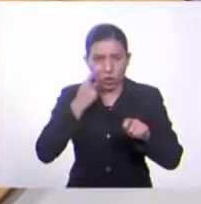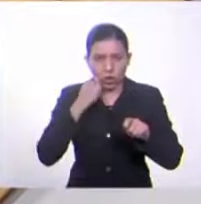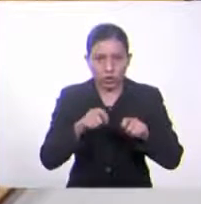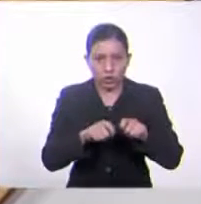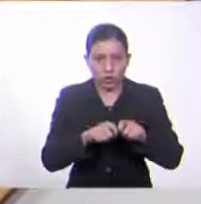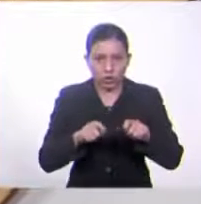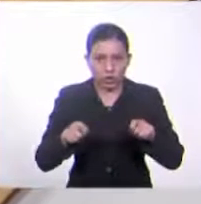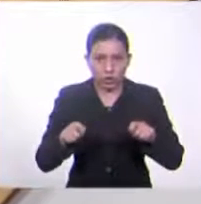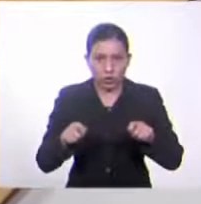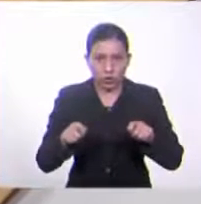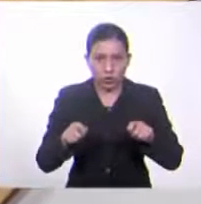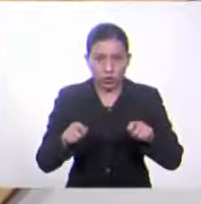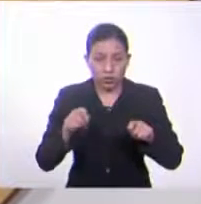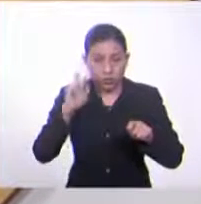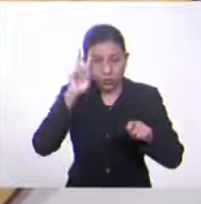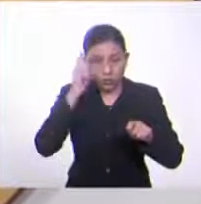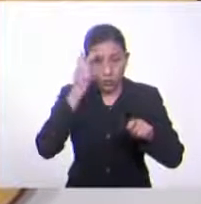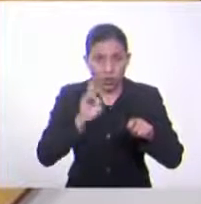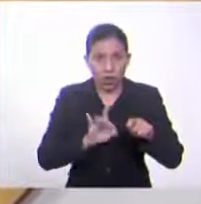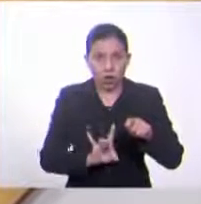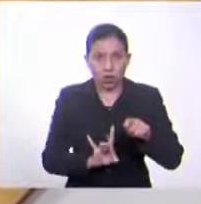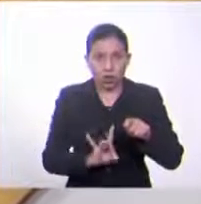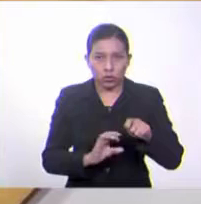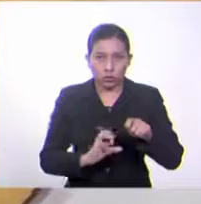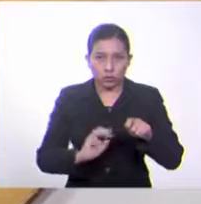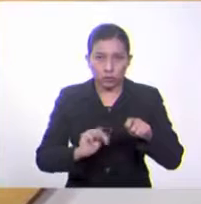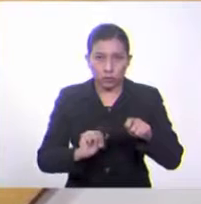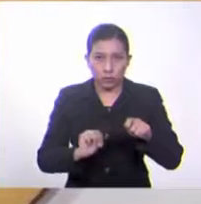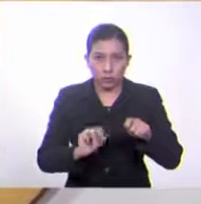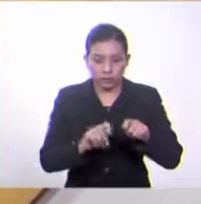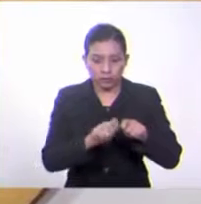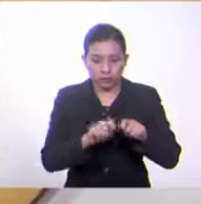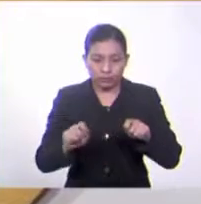Está en 8 centímetros. En 8, o sea, aquí.